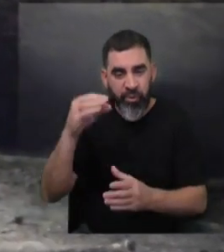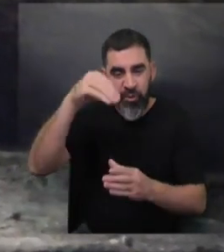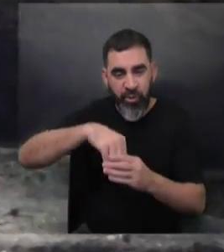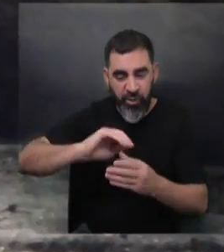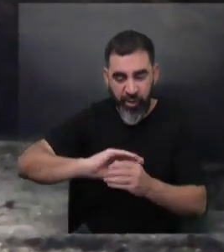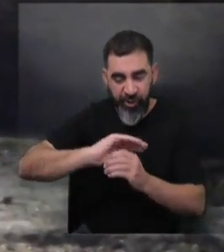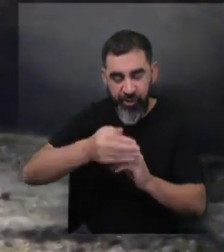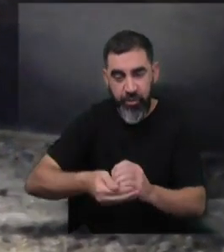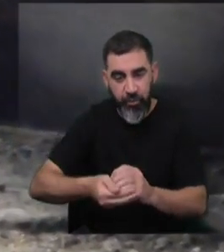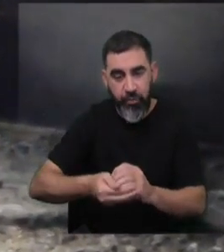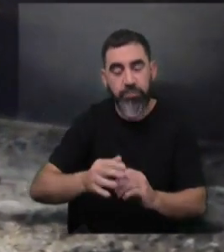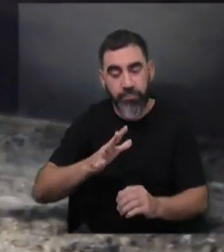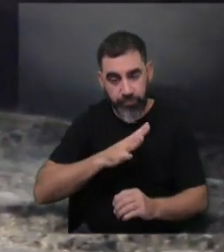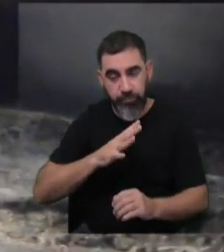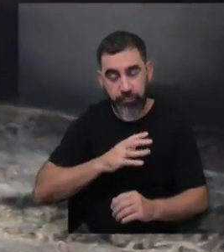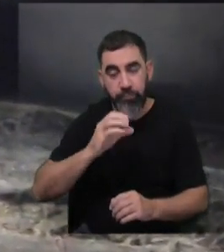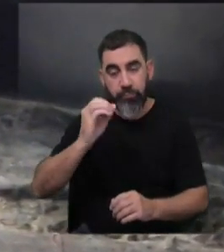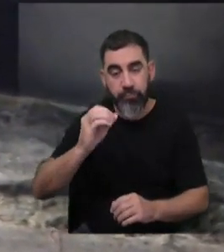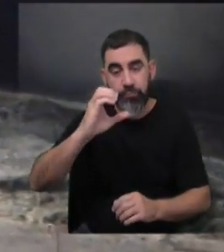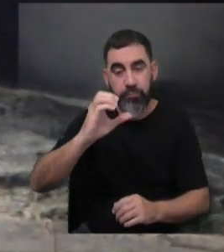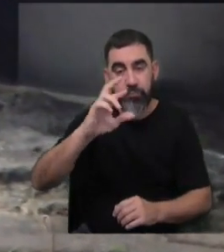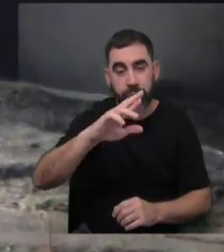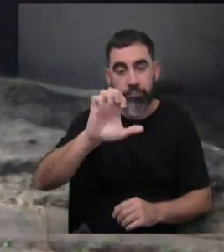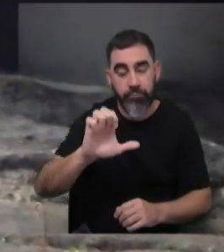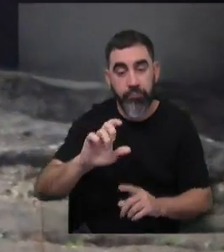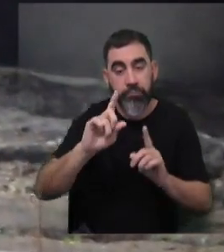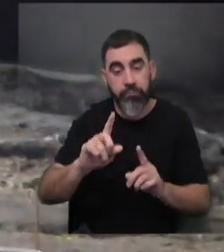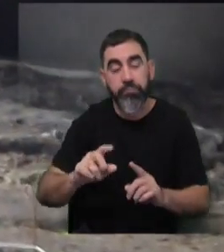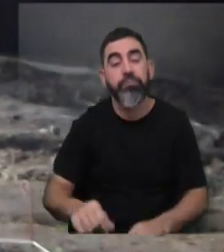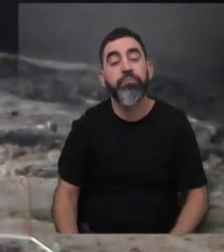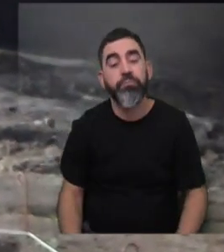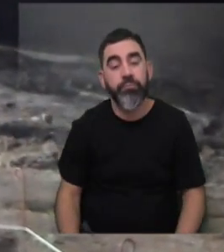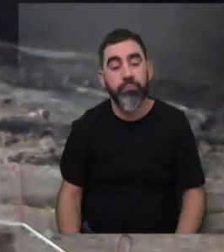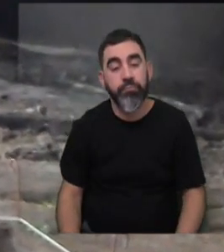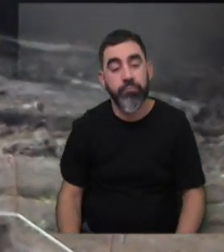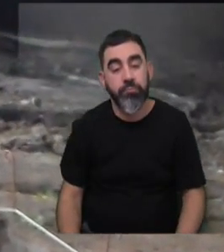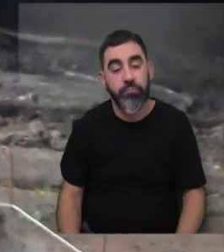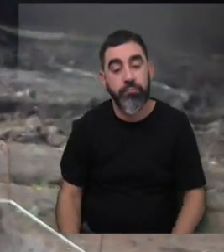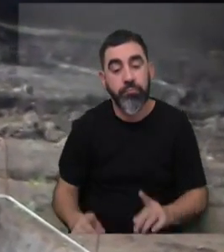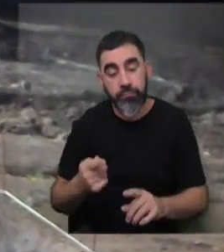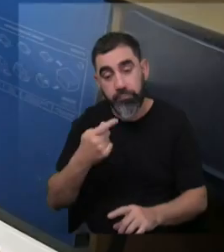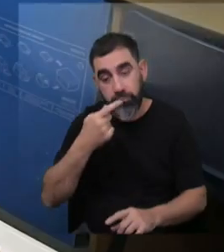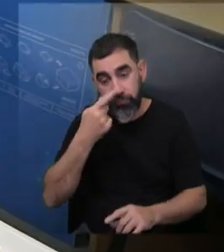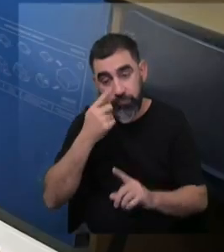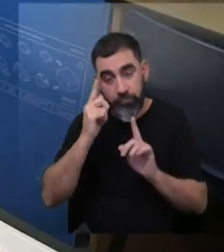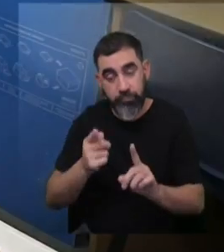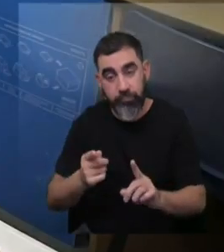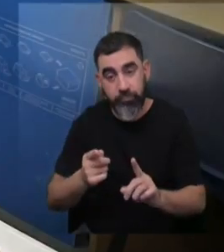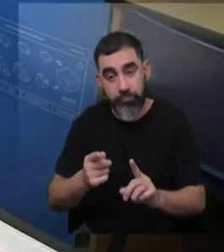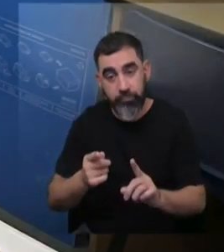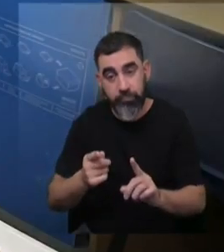pieza pudimos encontrar restos de este ocre. Y otra cosa muy interesante de esta pieza es que la